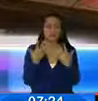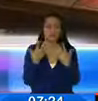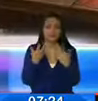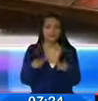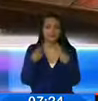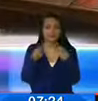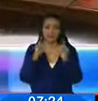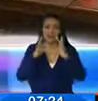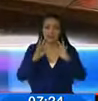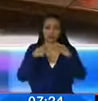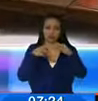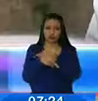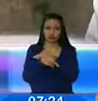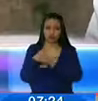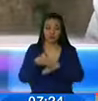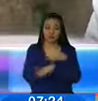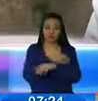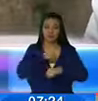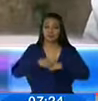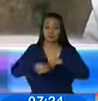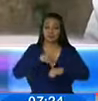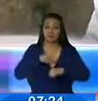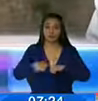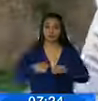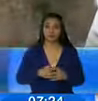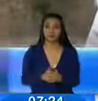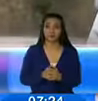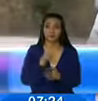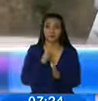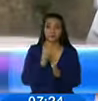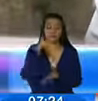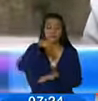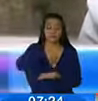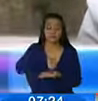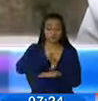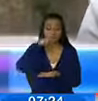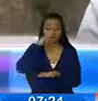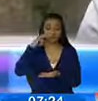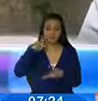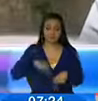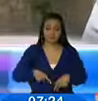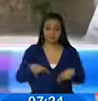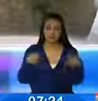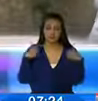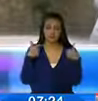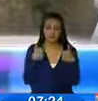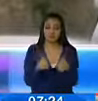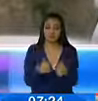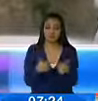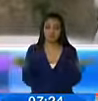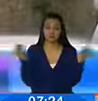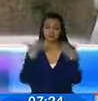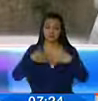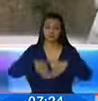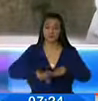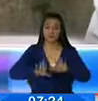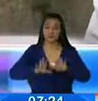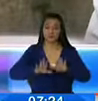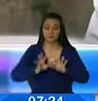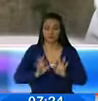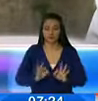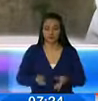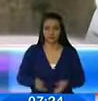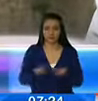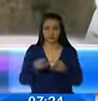entregar antes del mes de mayo. Tenemos centros infantiles El Buen Vivir que tienen culminación en estos días, que serán